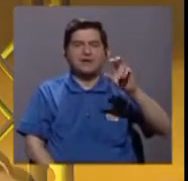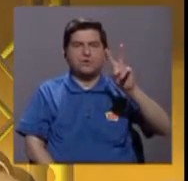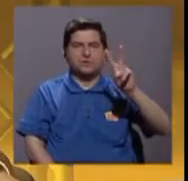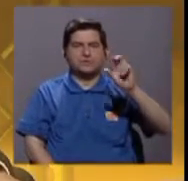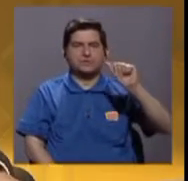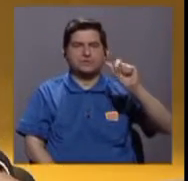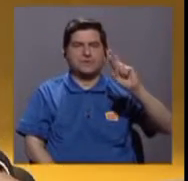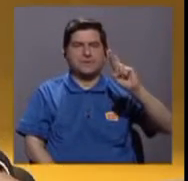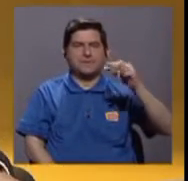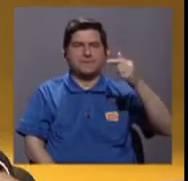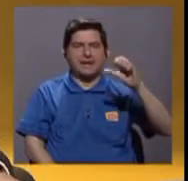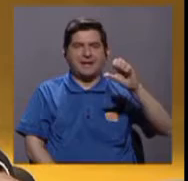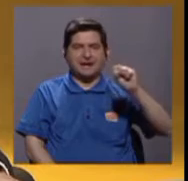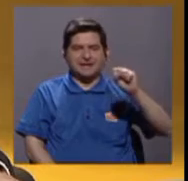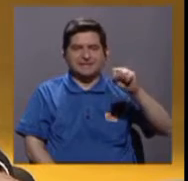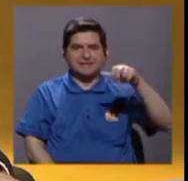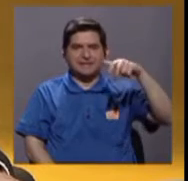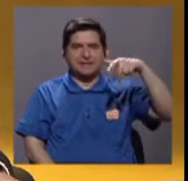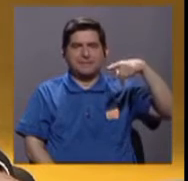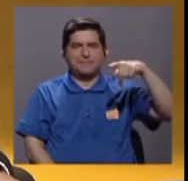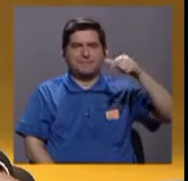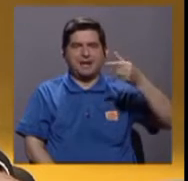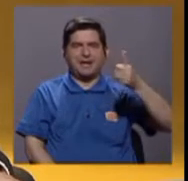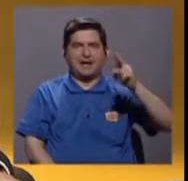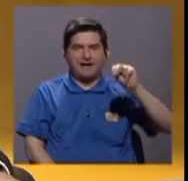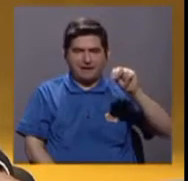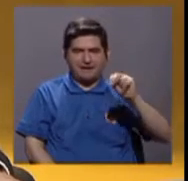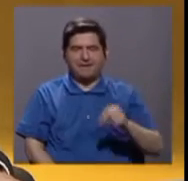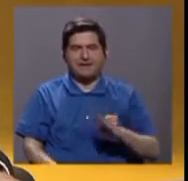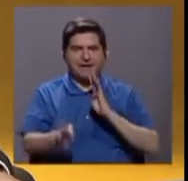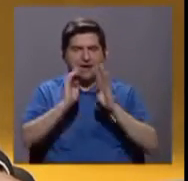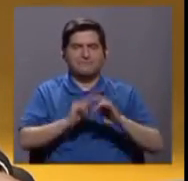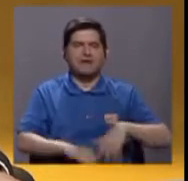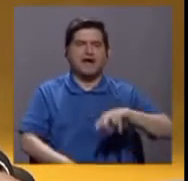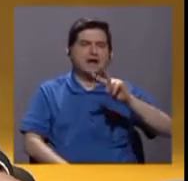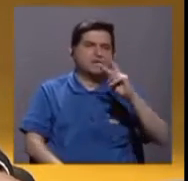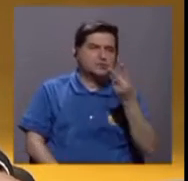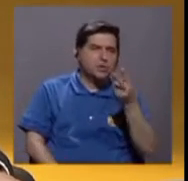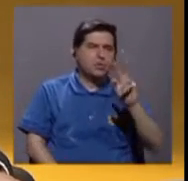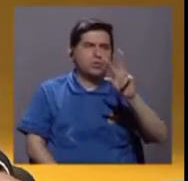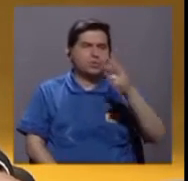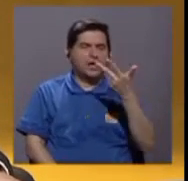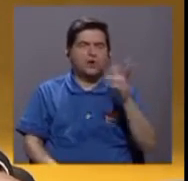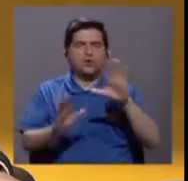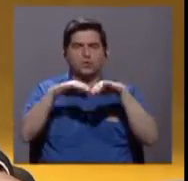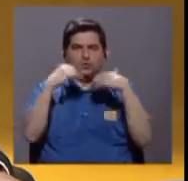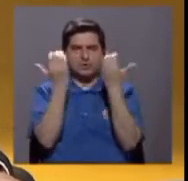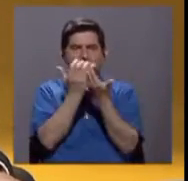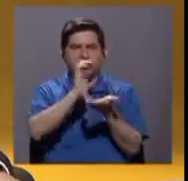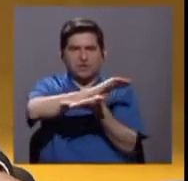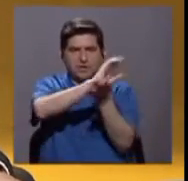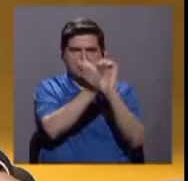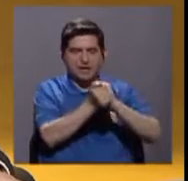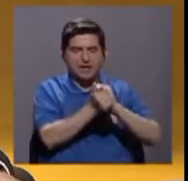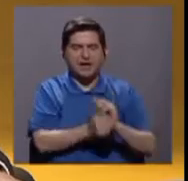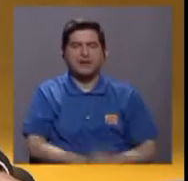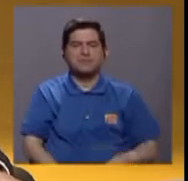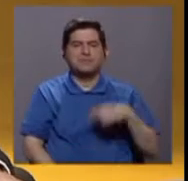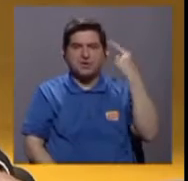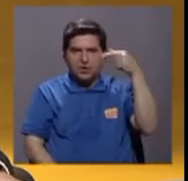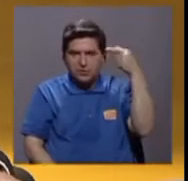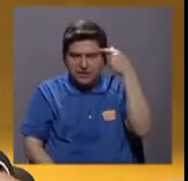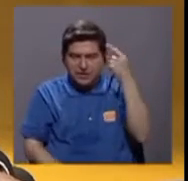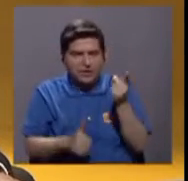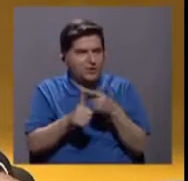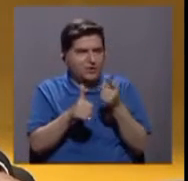hablando y los que lo acompañaban de la segunda o tercera comisión de reforma del Estado, porque no fue